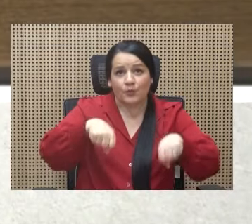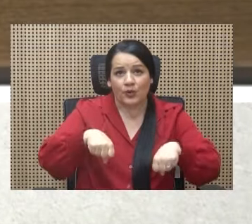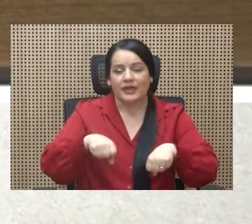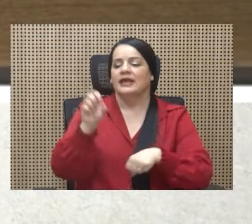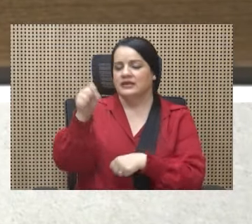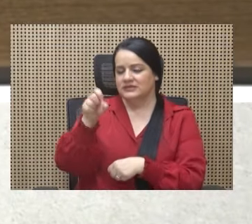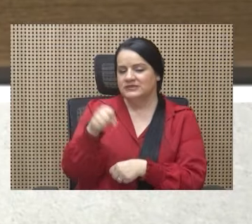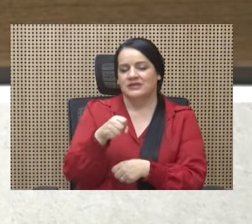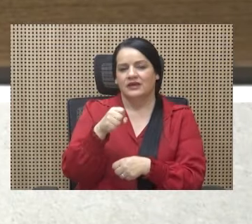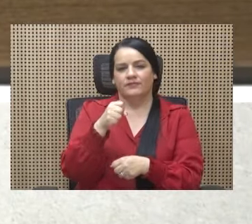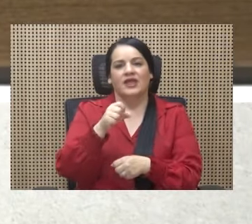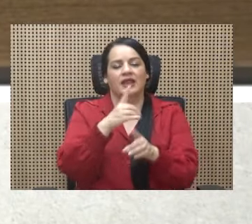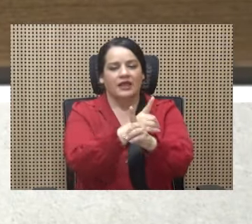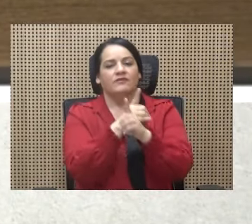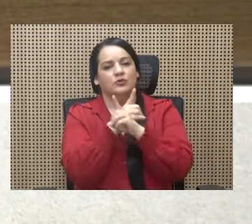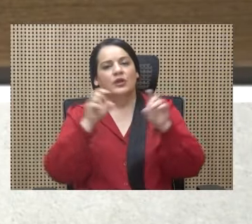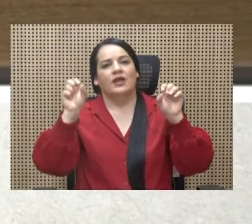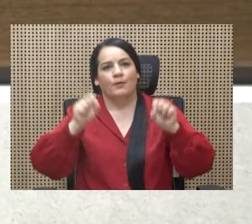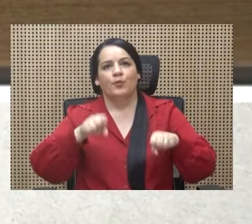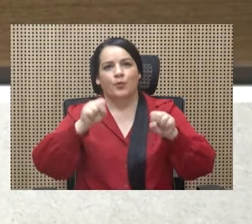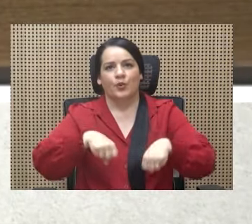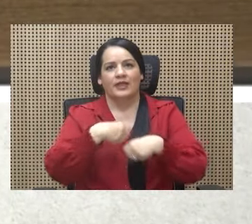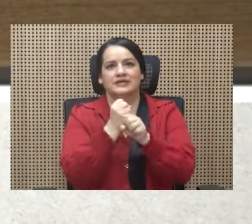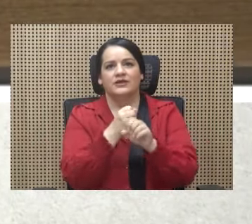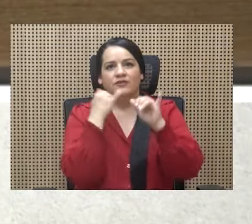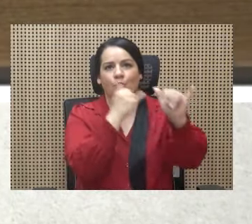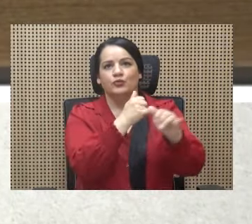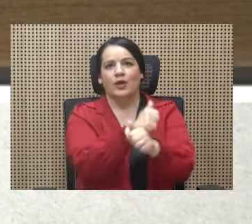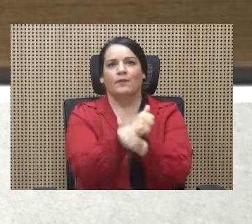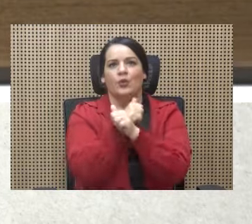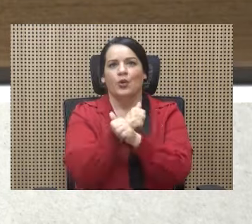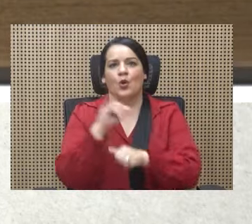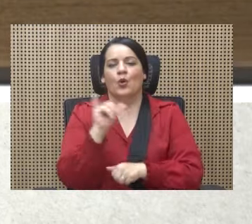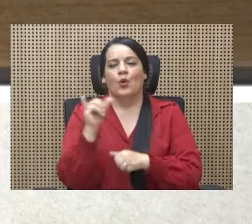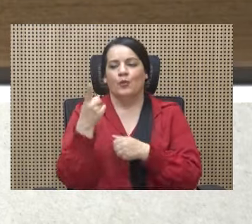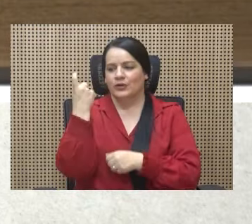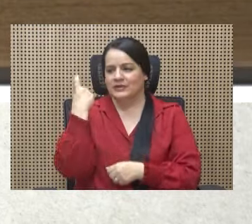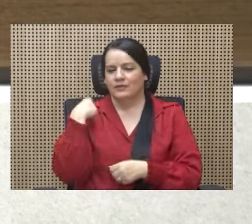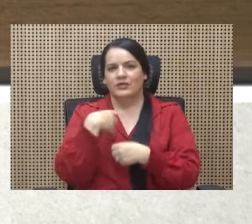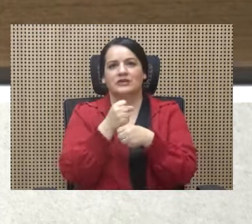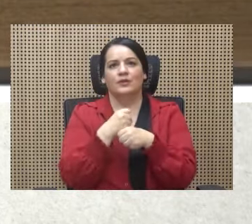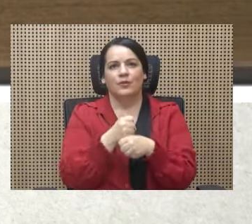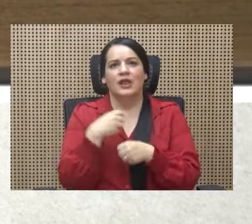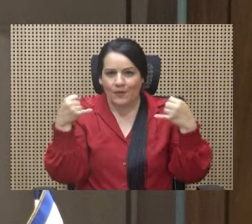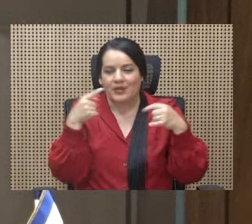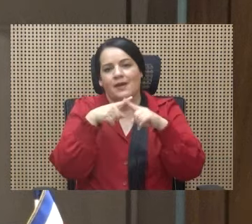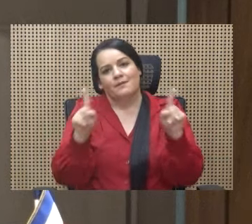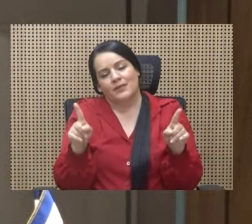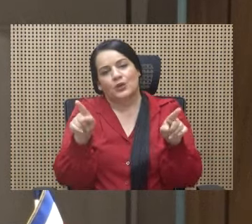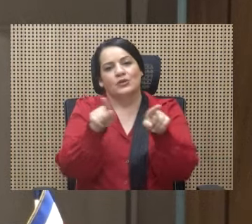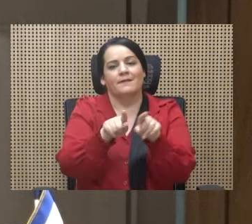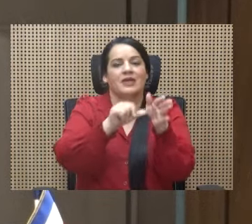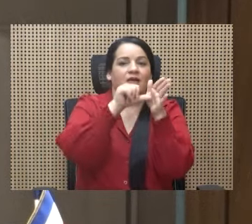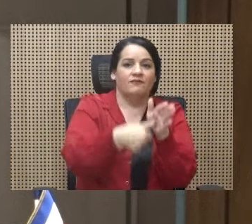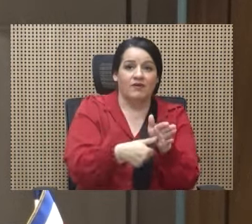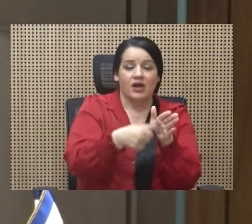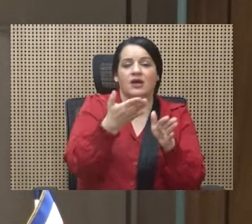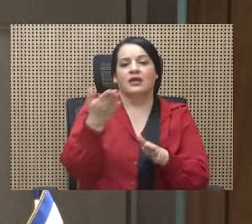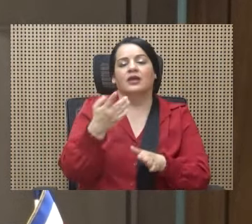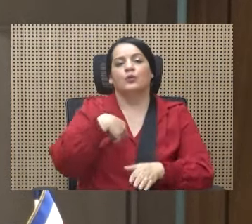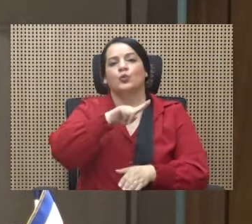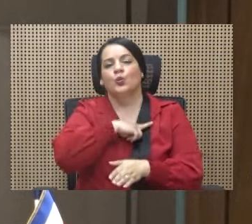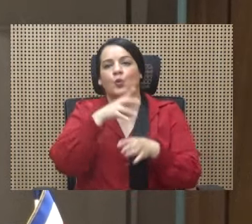efecto la defensoría tiene la posibilidad de presentar recursos de Amparo como lo hemos hecho recientemente en el caso de ministro de seguridad el legislador Paulo cibaja